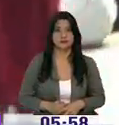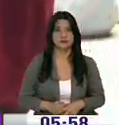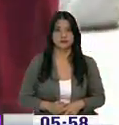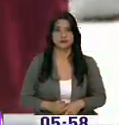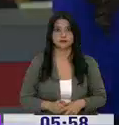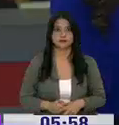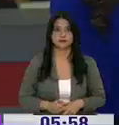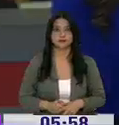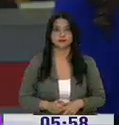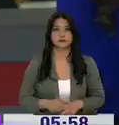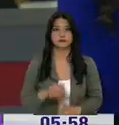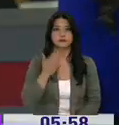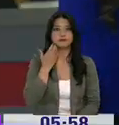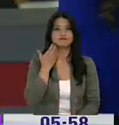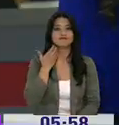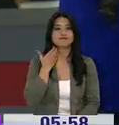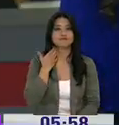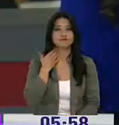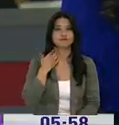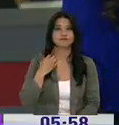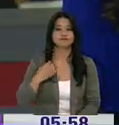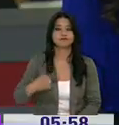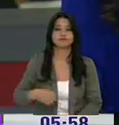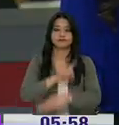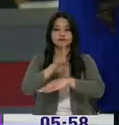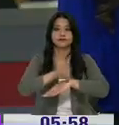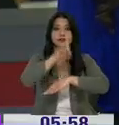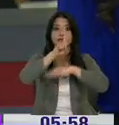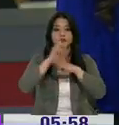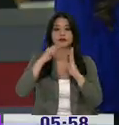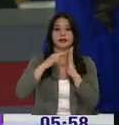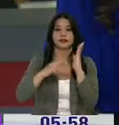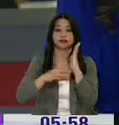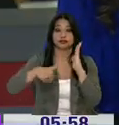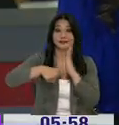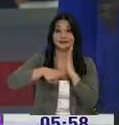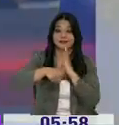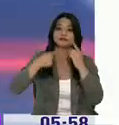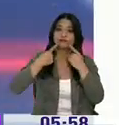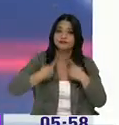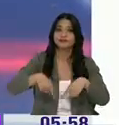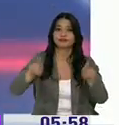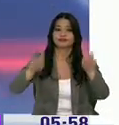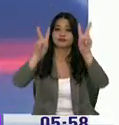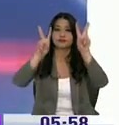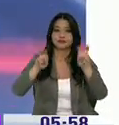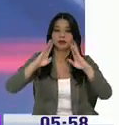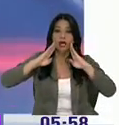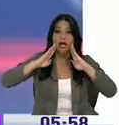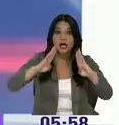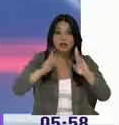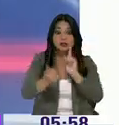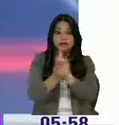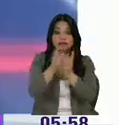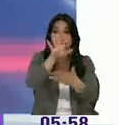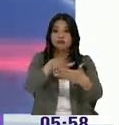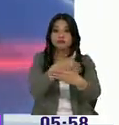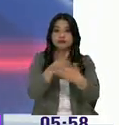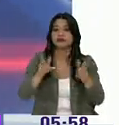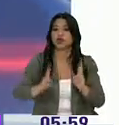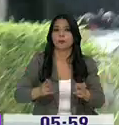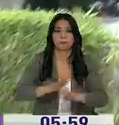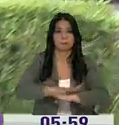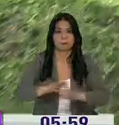Ceballos. La Dirección General de Registro Civil, a través de un comunicado, informó que la atención se mantiene en el horario normal en